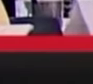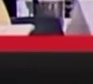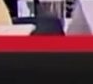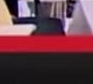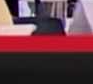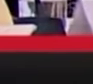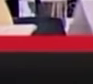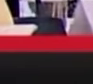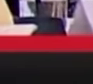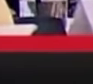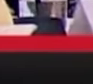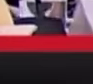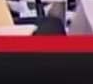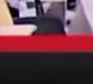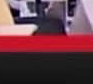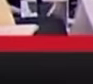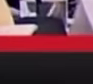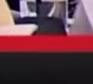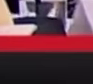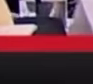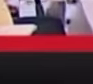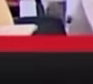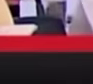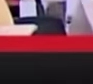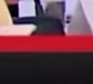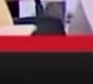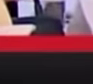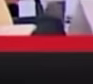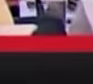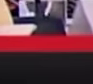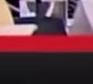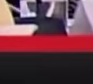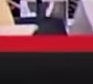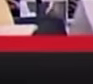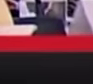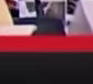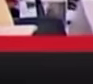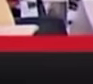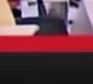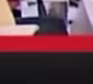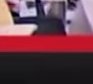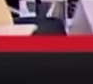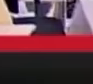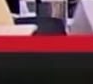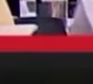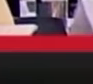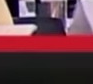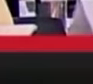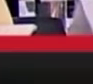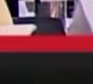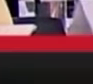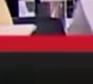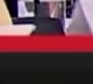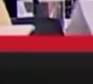dar mantenimiento a las vías. Y en el punto de mantenimiento de vías, ya que está el congresista Domínguez, que es parte de la Comisión de